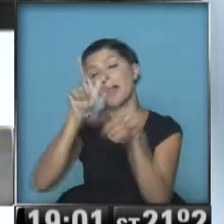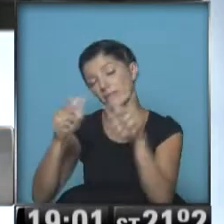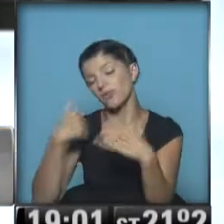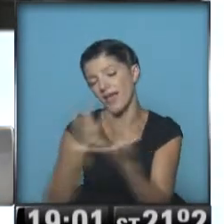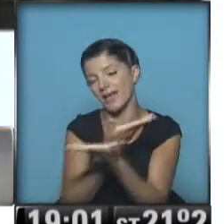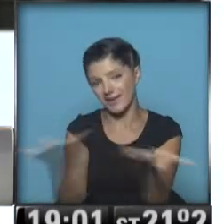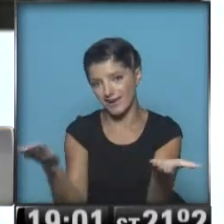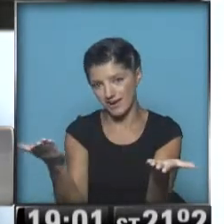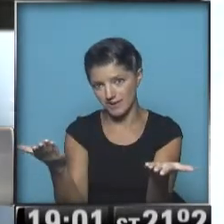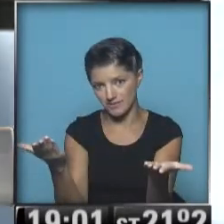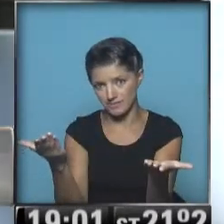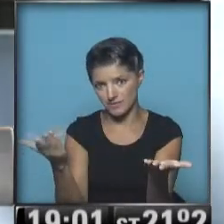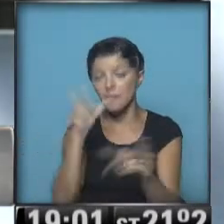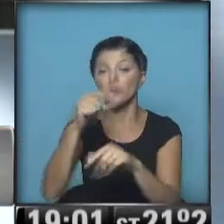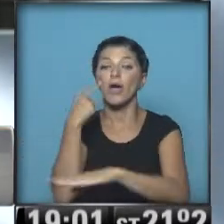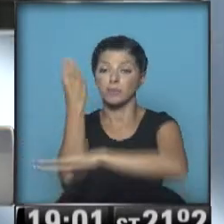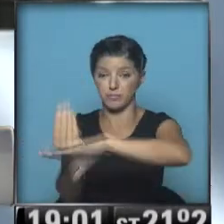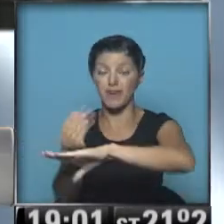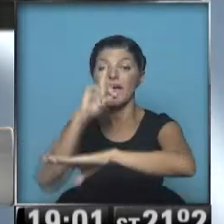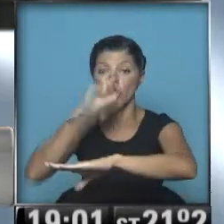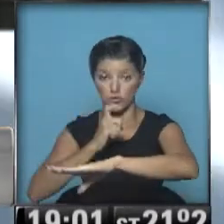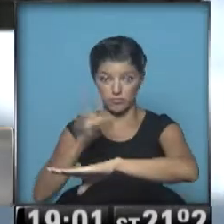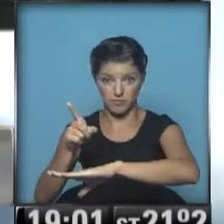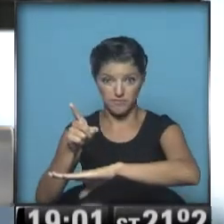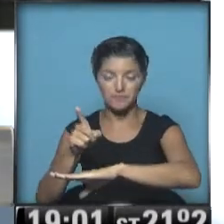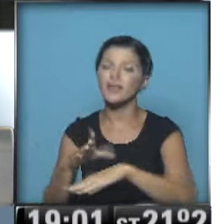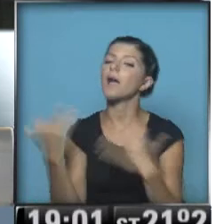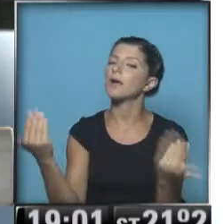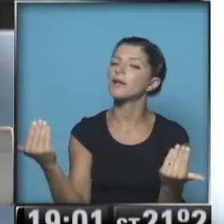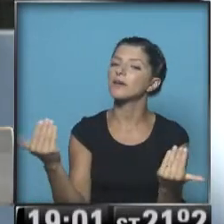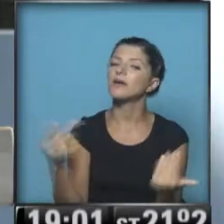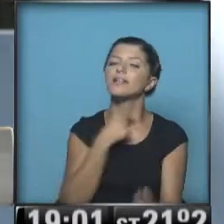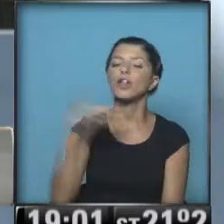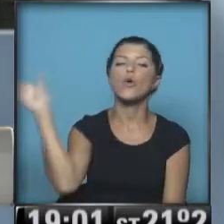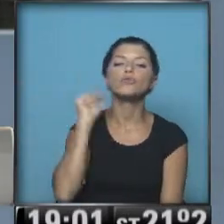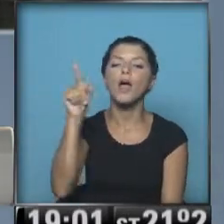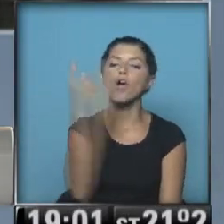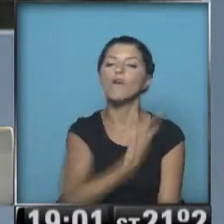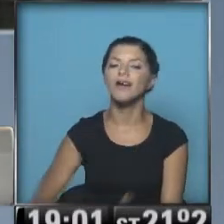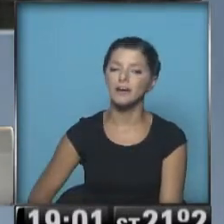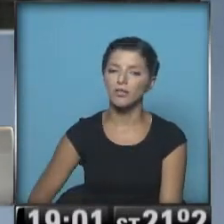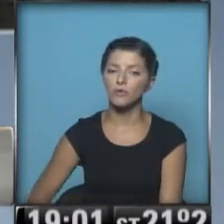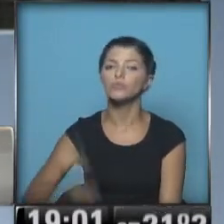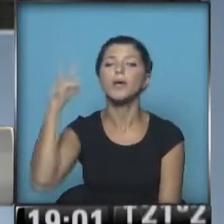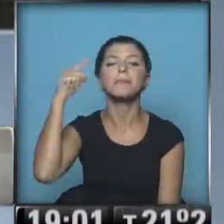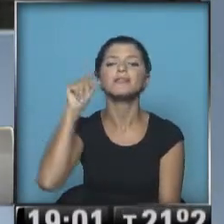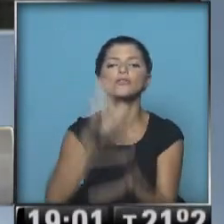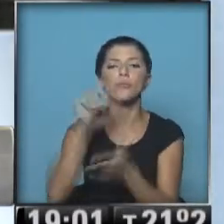general, para los argentinos que viven allí en nuestra provincia, que somos todos argentinos. A ver, me gustaría escuchar unas palabras, gobernador. ¿Qué le parece la obra?